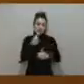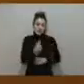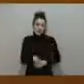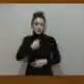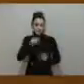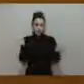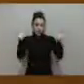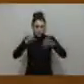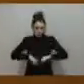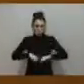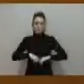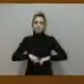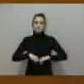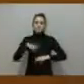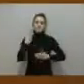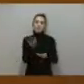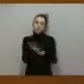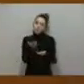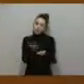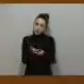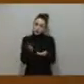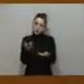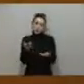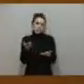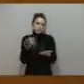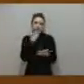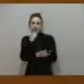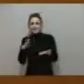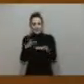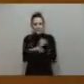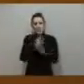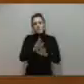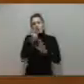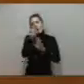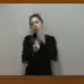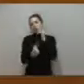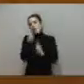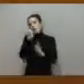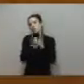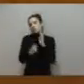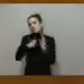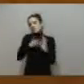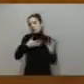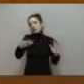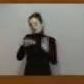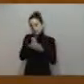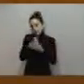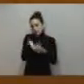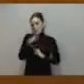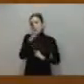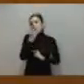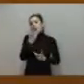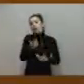toda la moción que presentan, pero voy a hacer hincapié en algunos puntos. Por ejemplo, en el punto A les